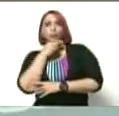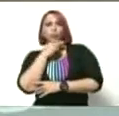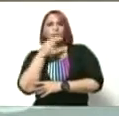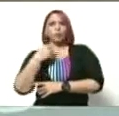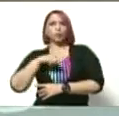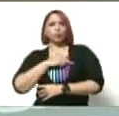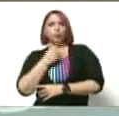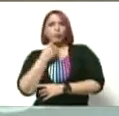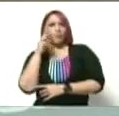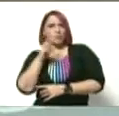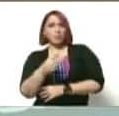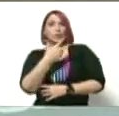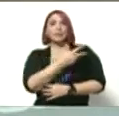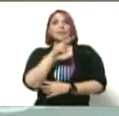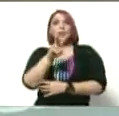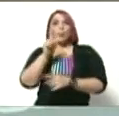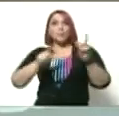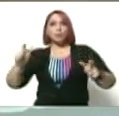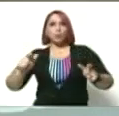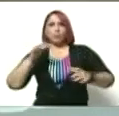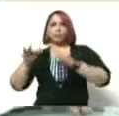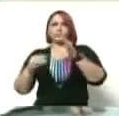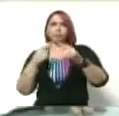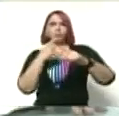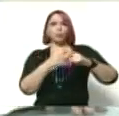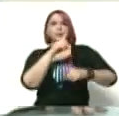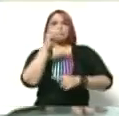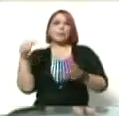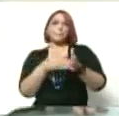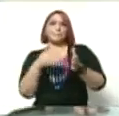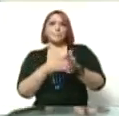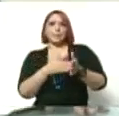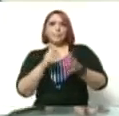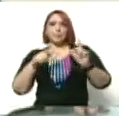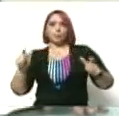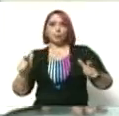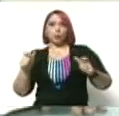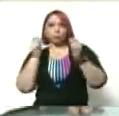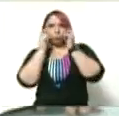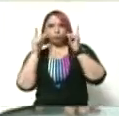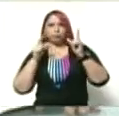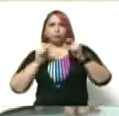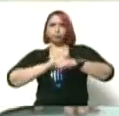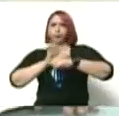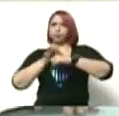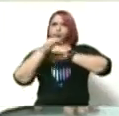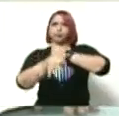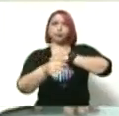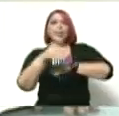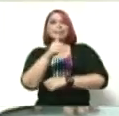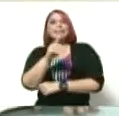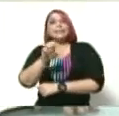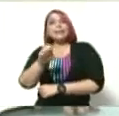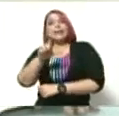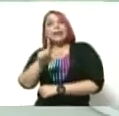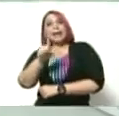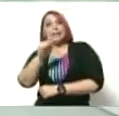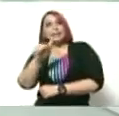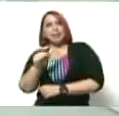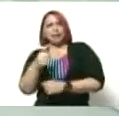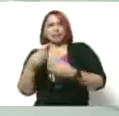32 casos por 100.000 habitantes fue el impacto que tuvo la variante delta en venezuela que causó